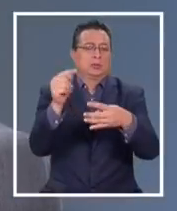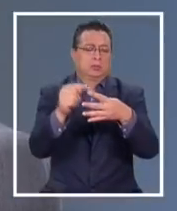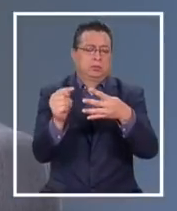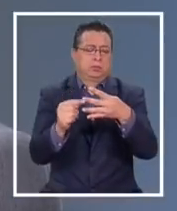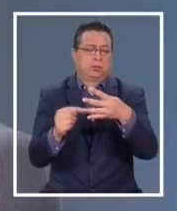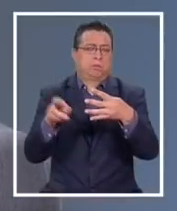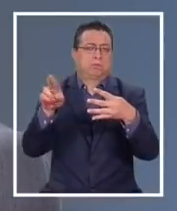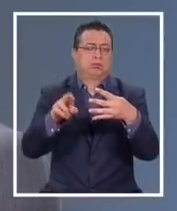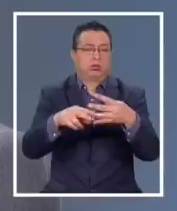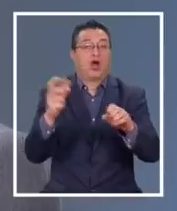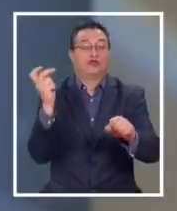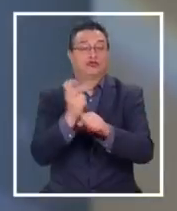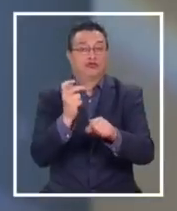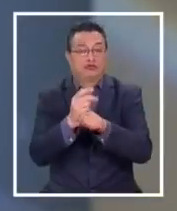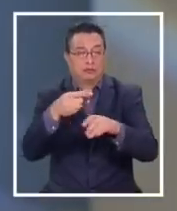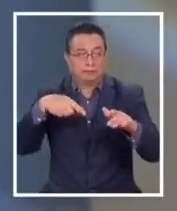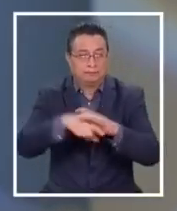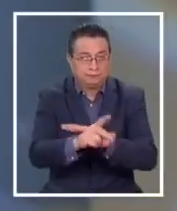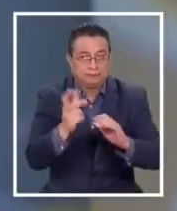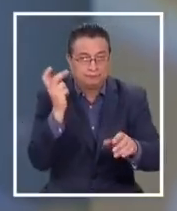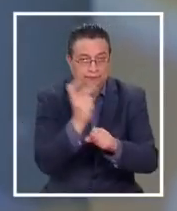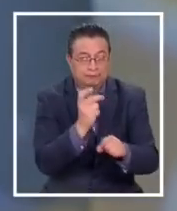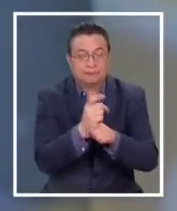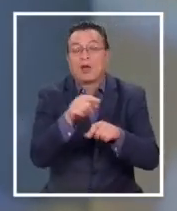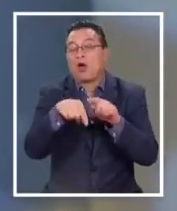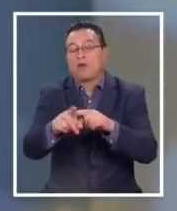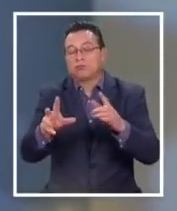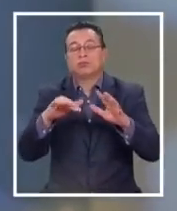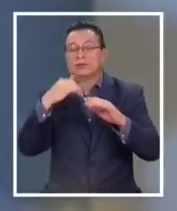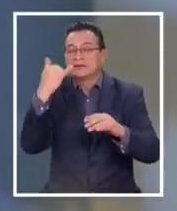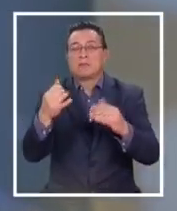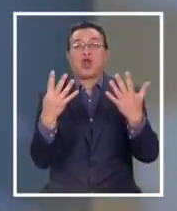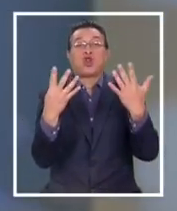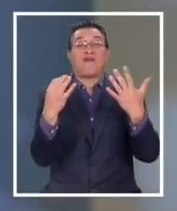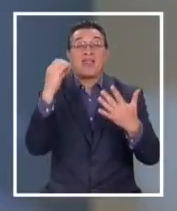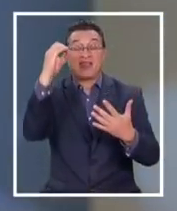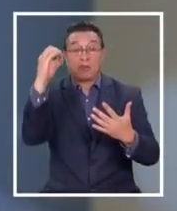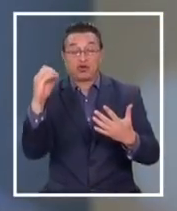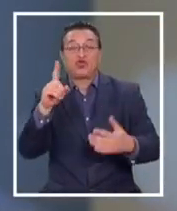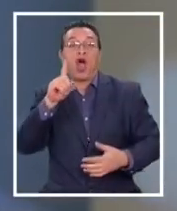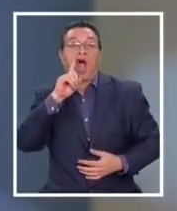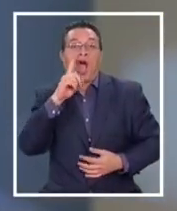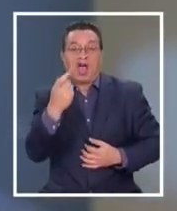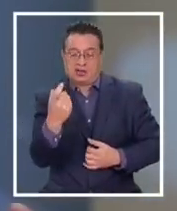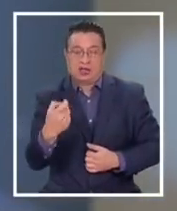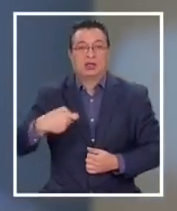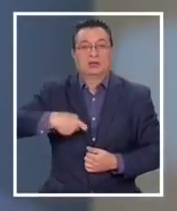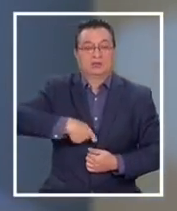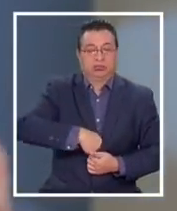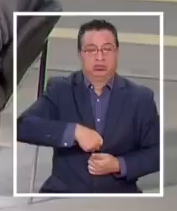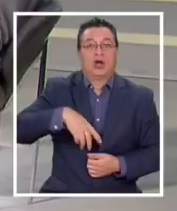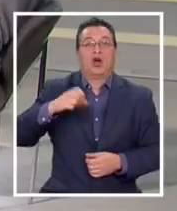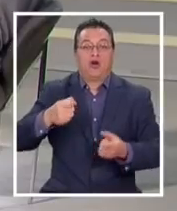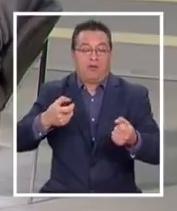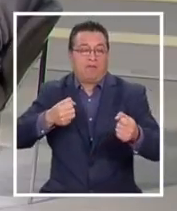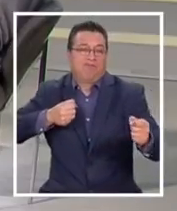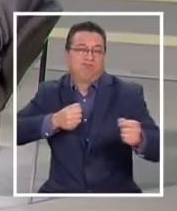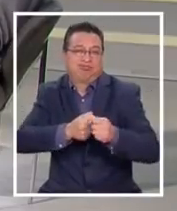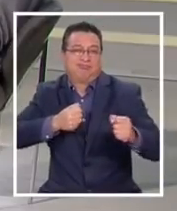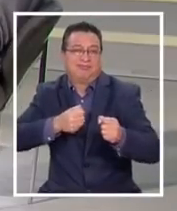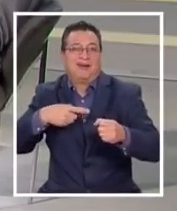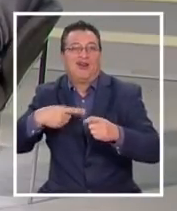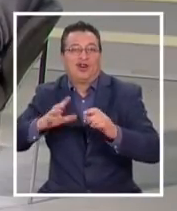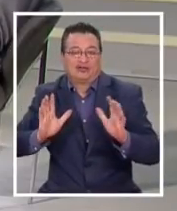mira el robo con violencia e intimidación, en el 90% de los casos utiliza arma de fuego, ya sea arma hechiza, pero que